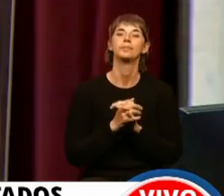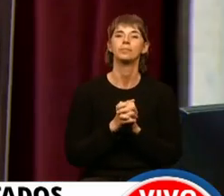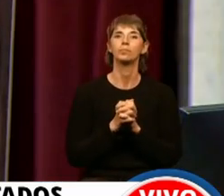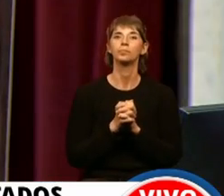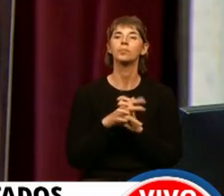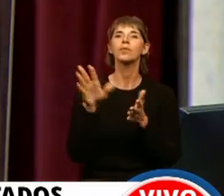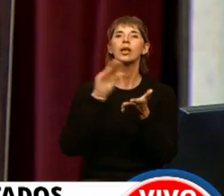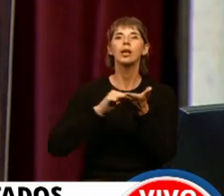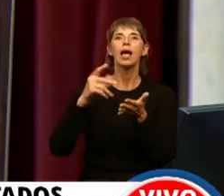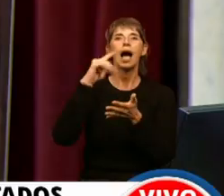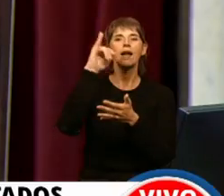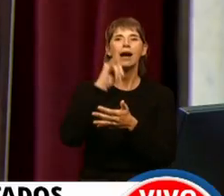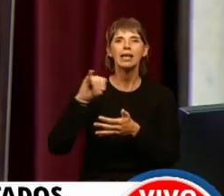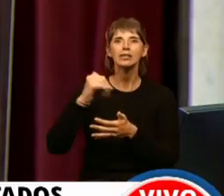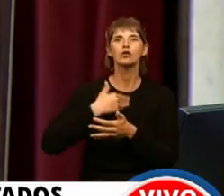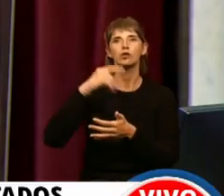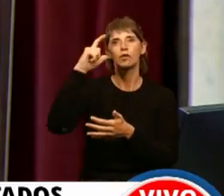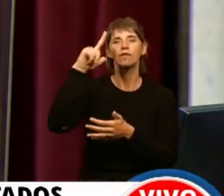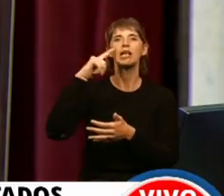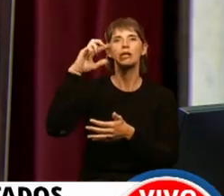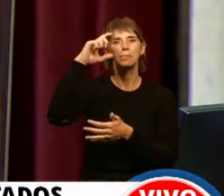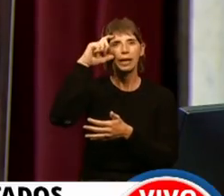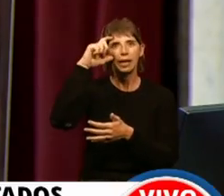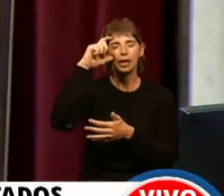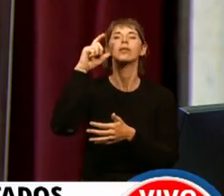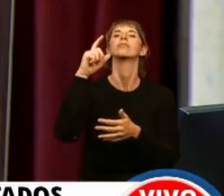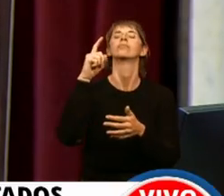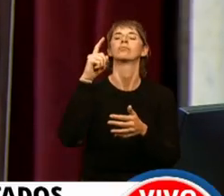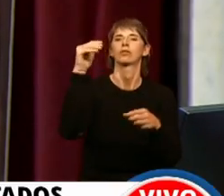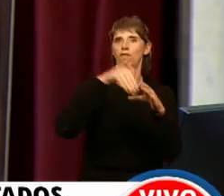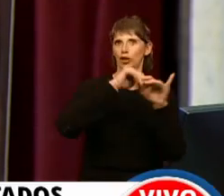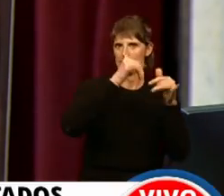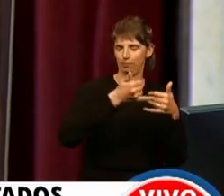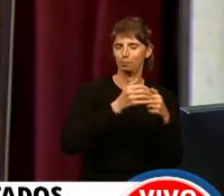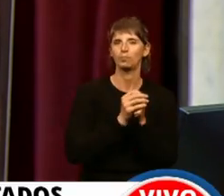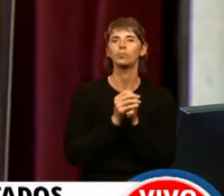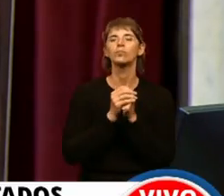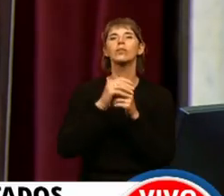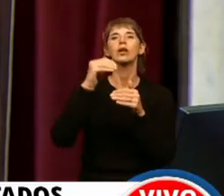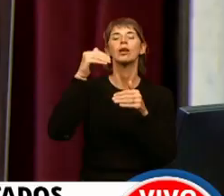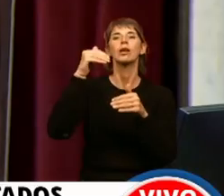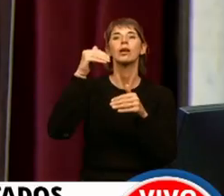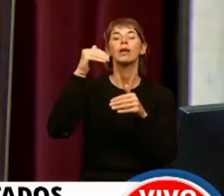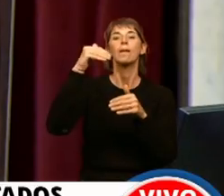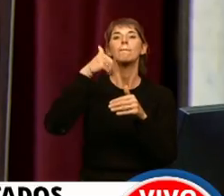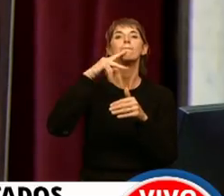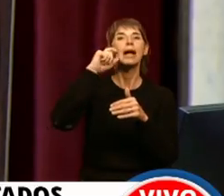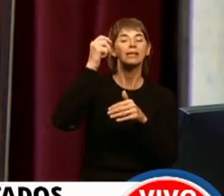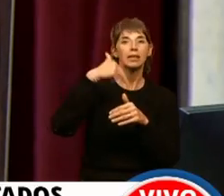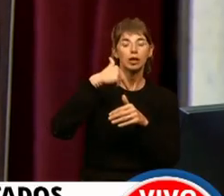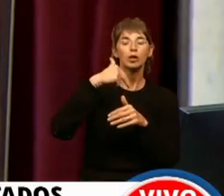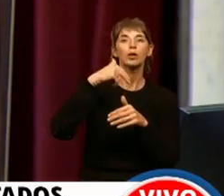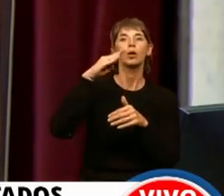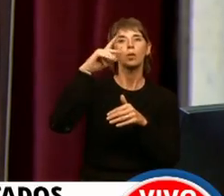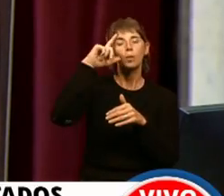diputado álvarez felipe afirmativo diputado martín antonio berhongaray